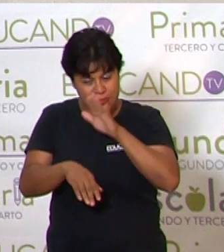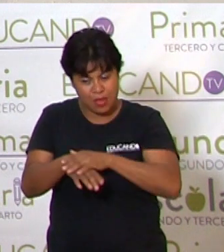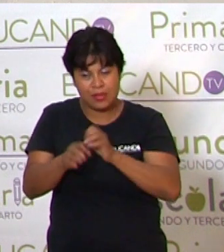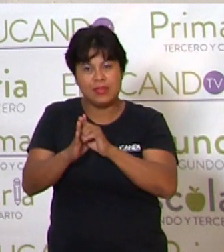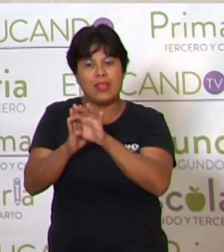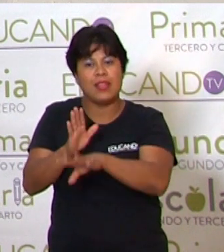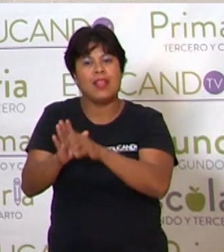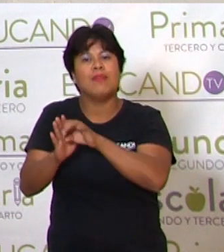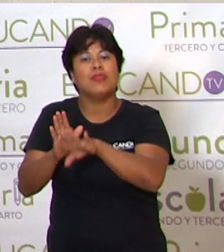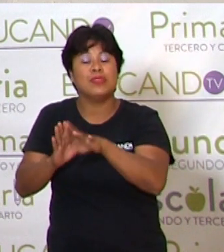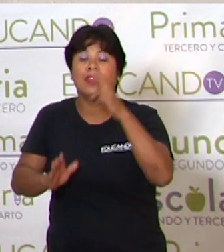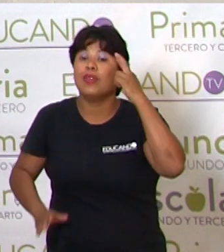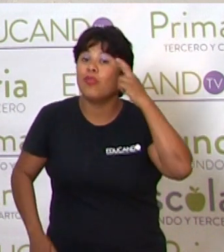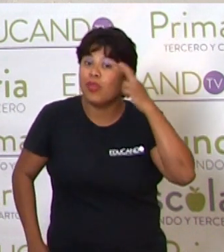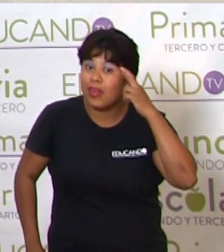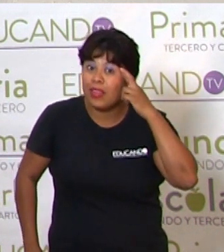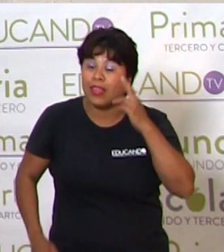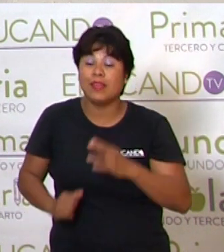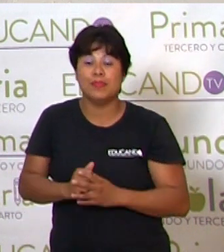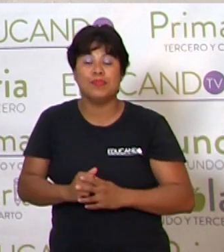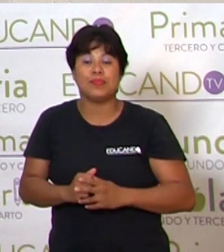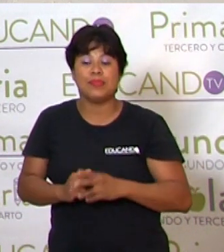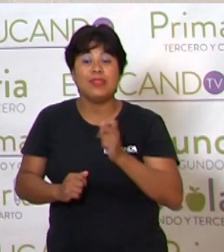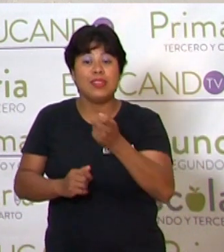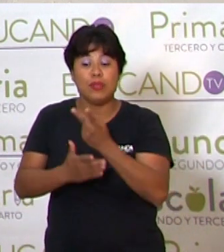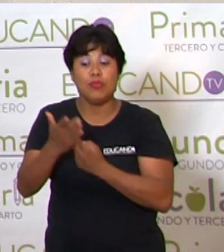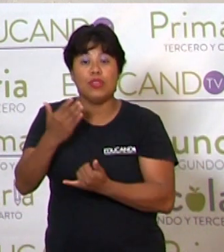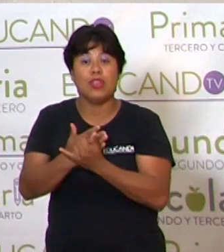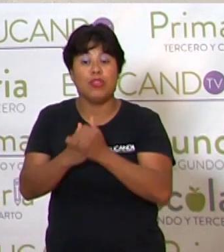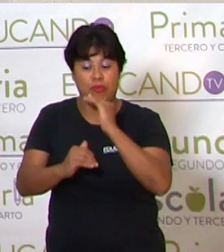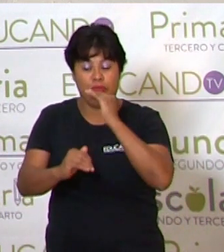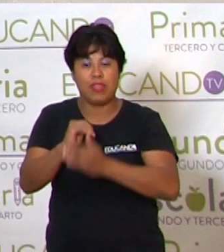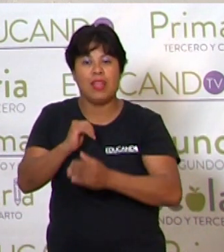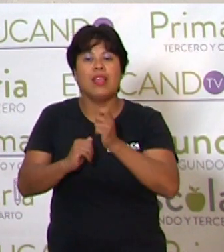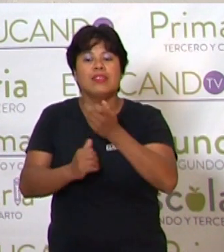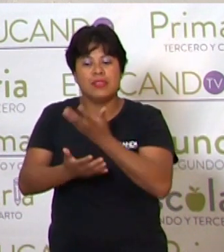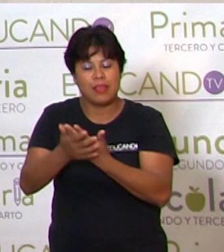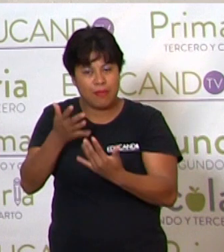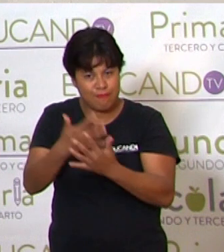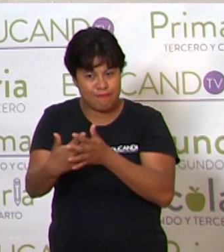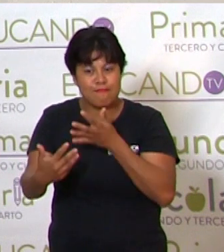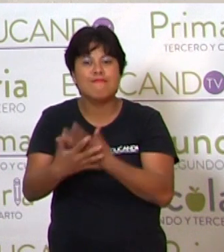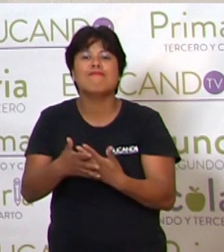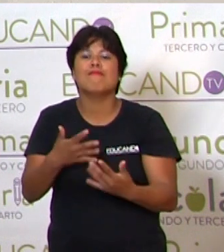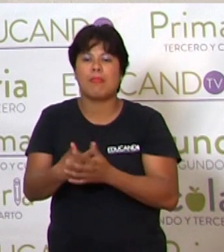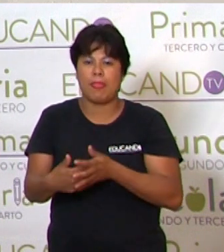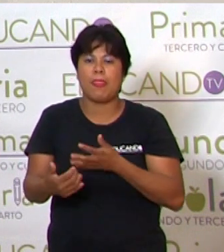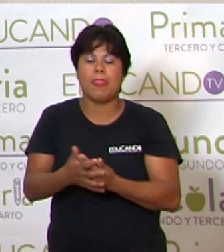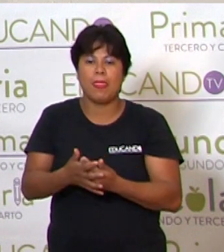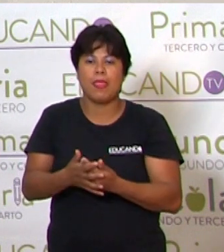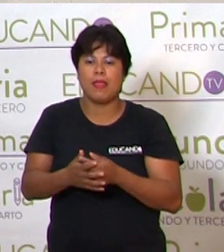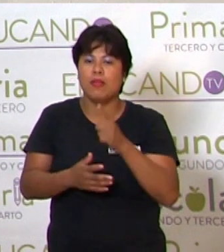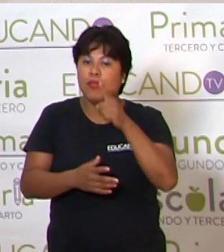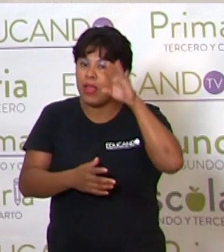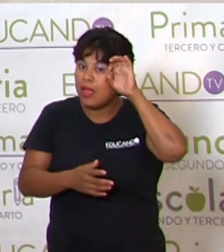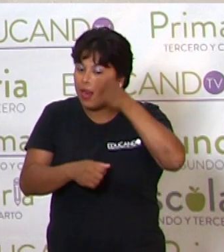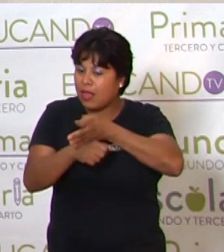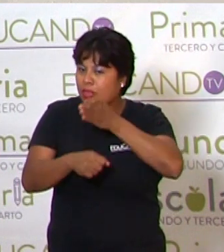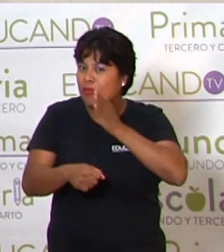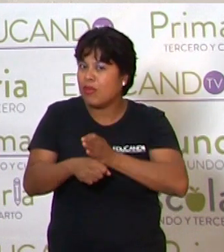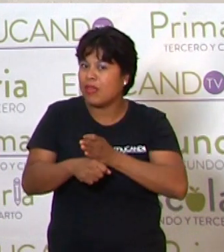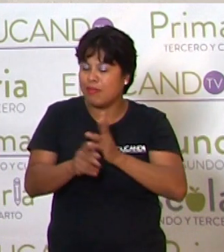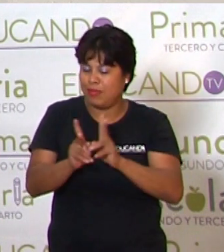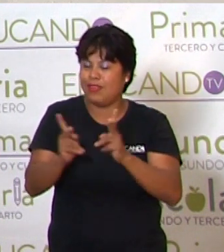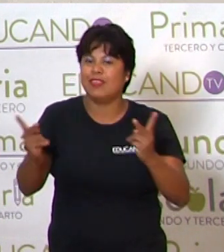más ejemplos. Recuerden que su proyecto final es que elaboren una